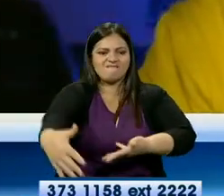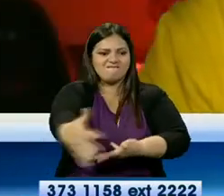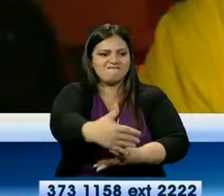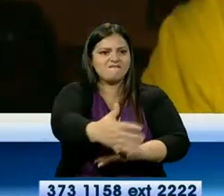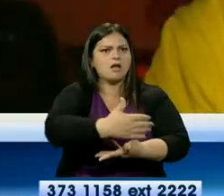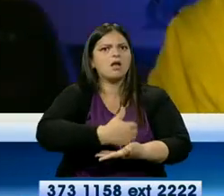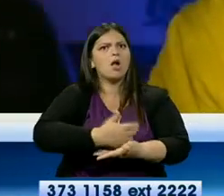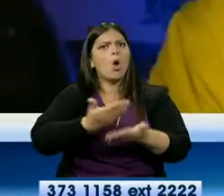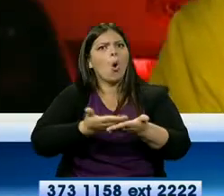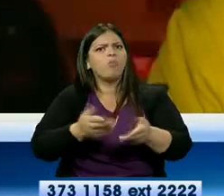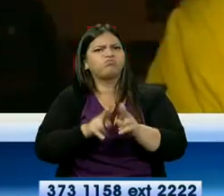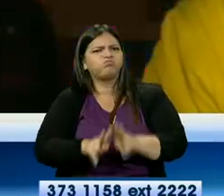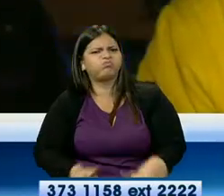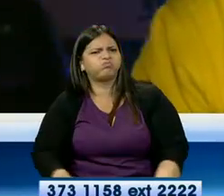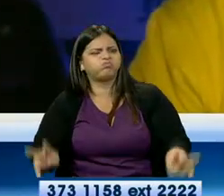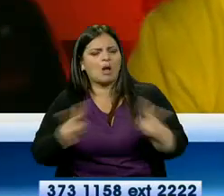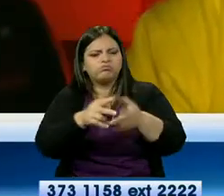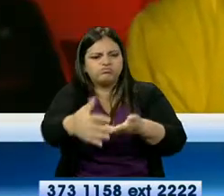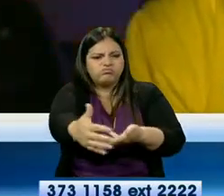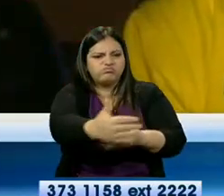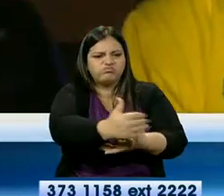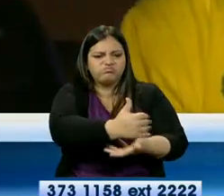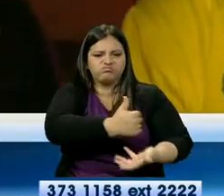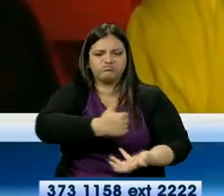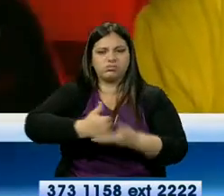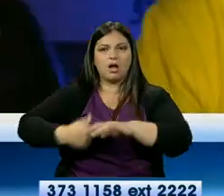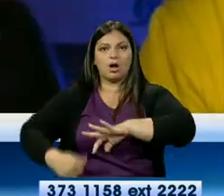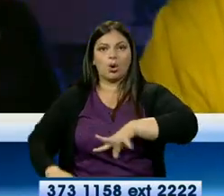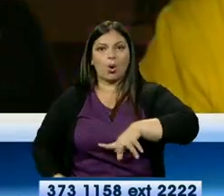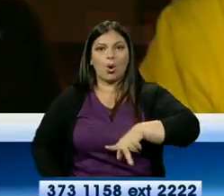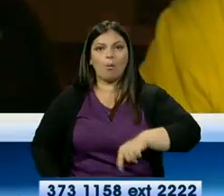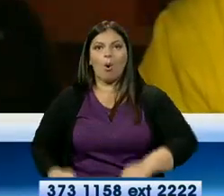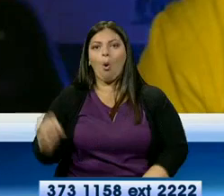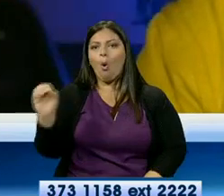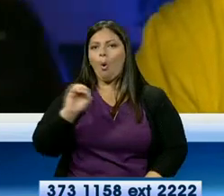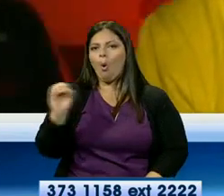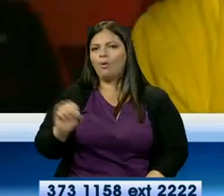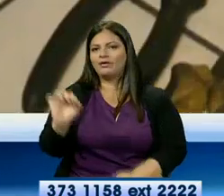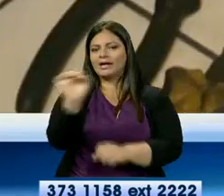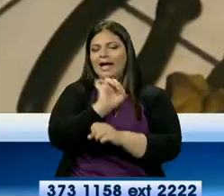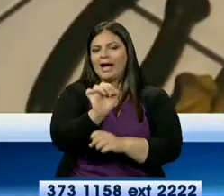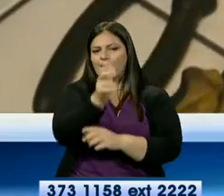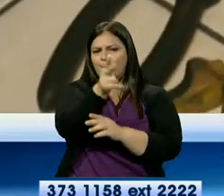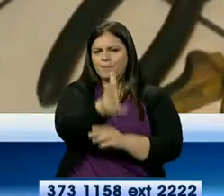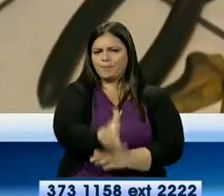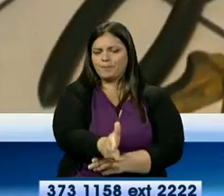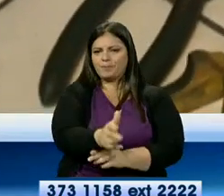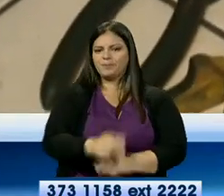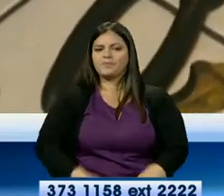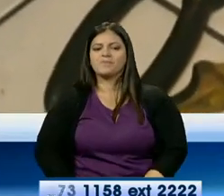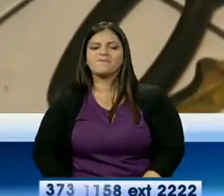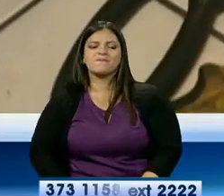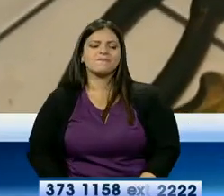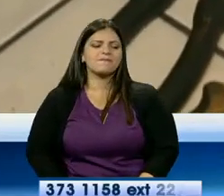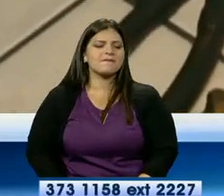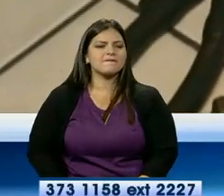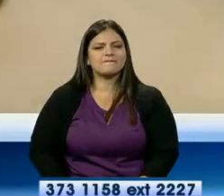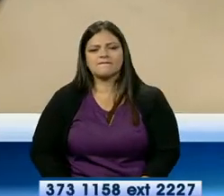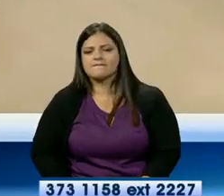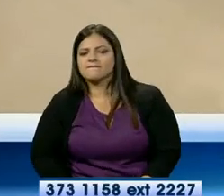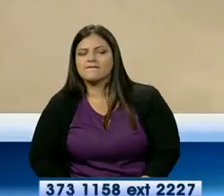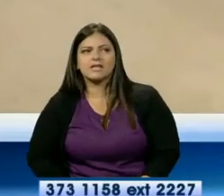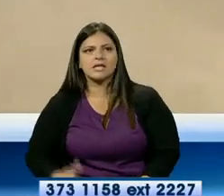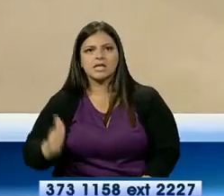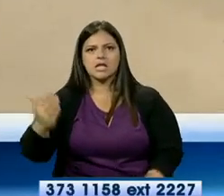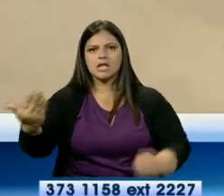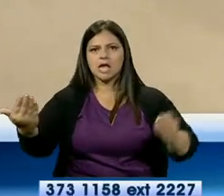fuga, pero la actuación inmediata del personal policial pudo evitar que estas personas se den a la fuga. Entre las evidencias, una variedad de herramientas para acabar